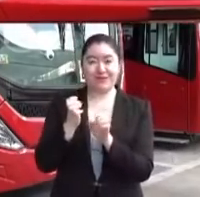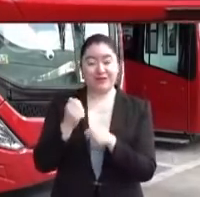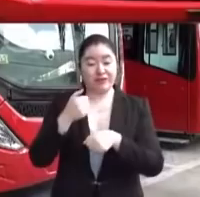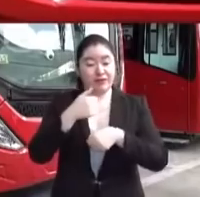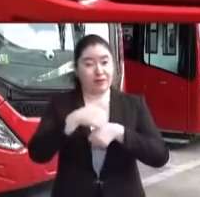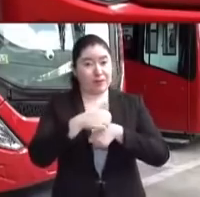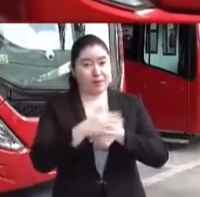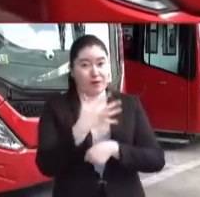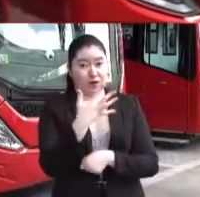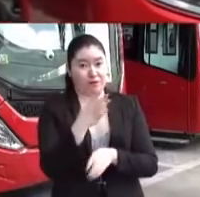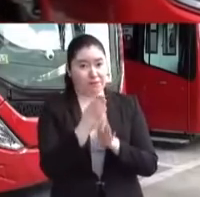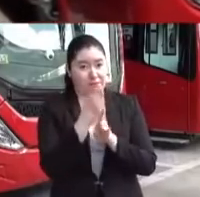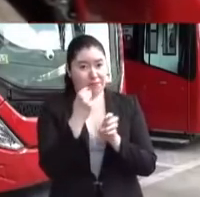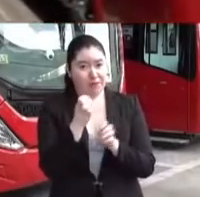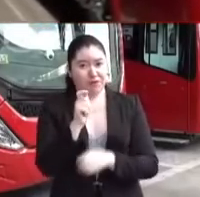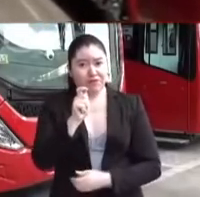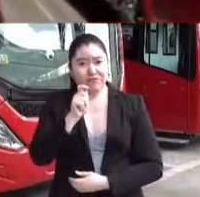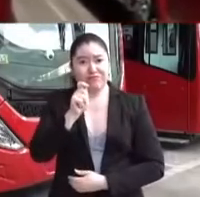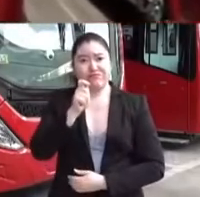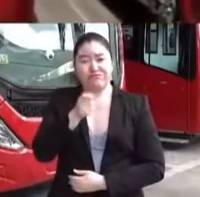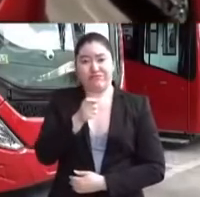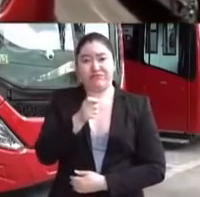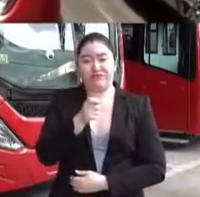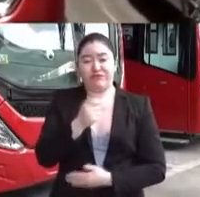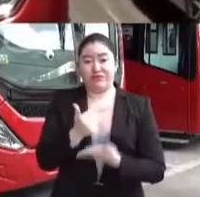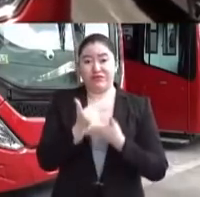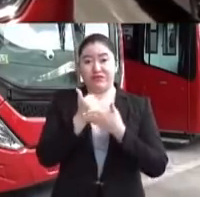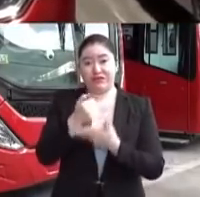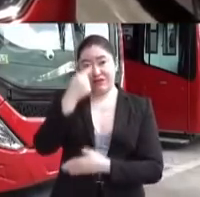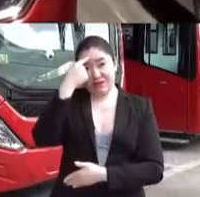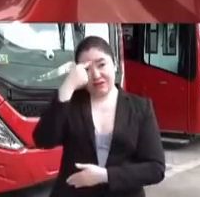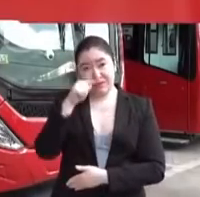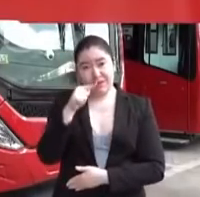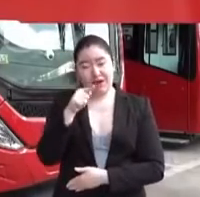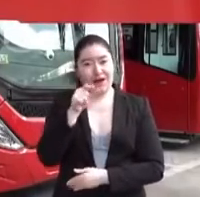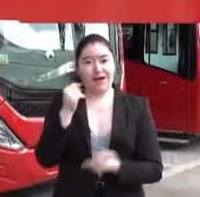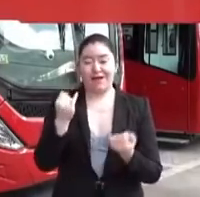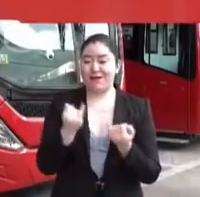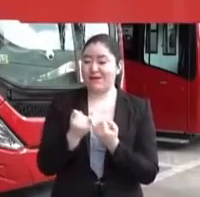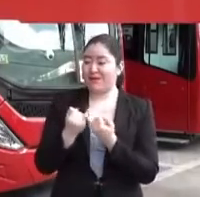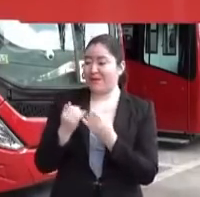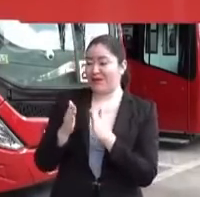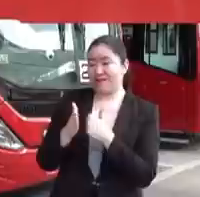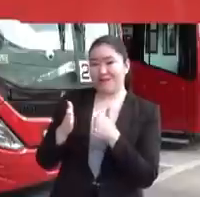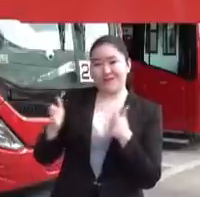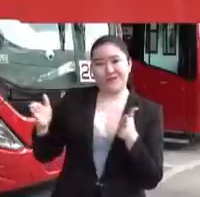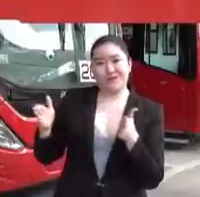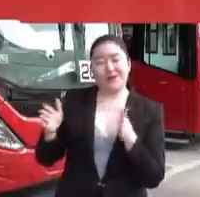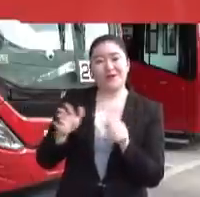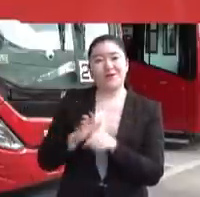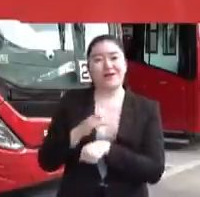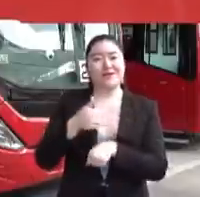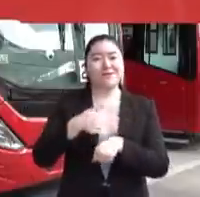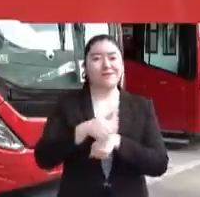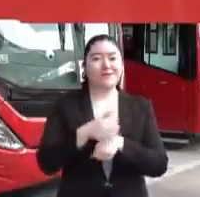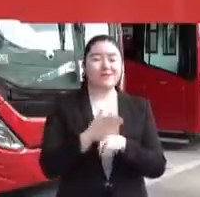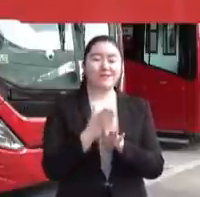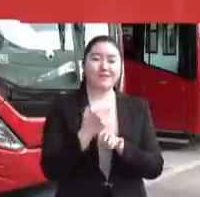5, va a ser del tamaño de la línea 1, y